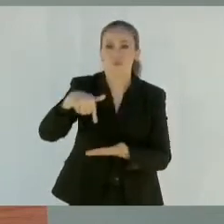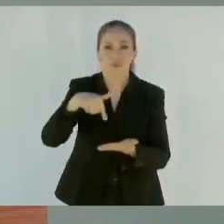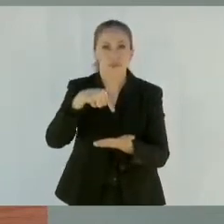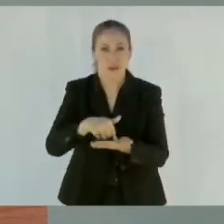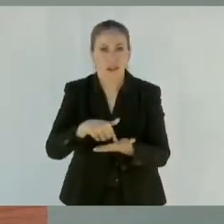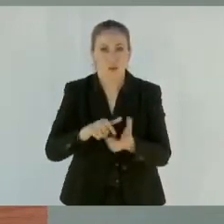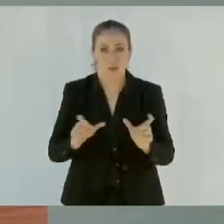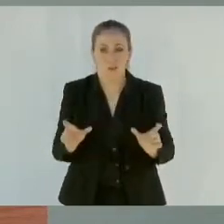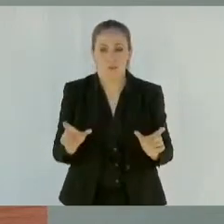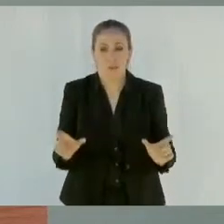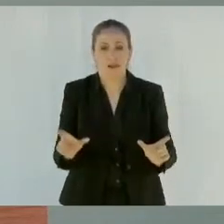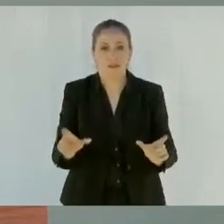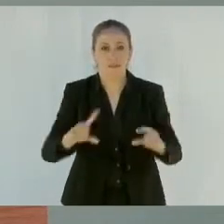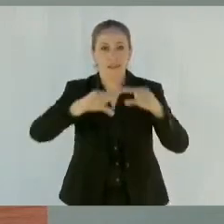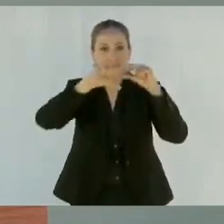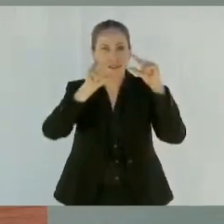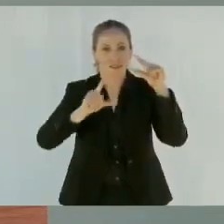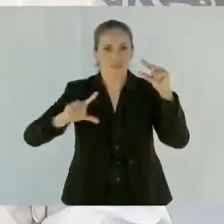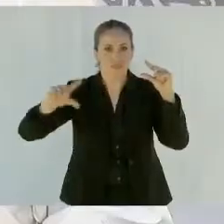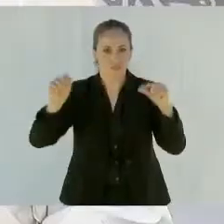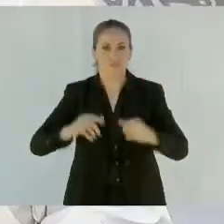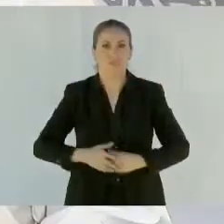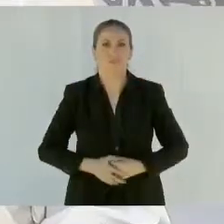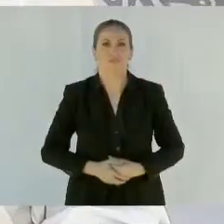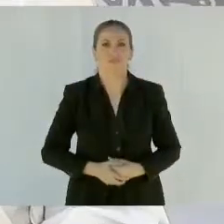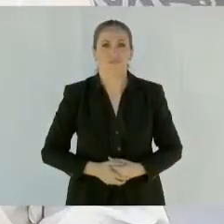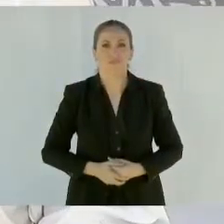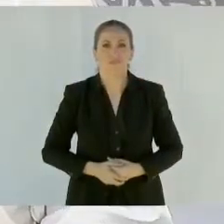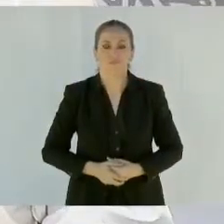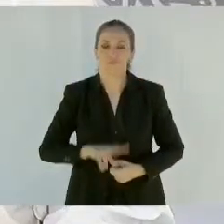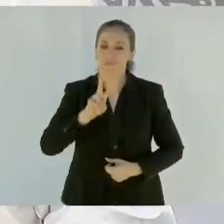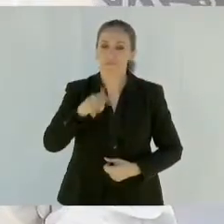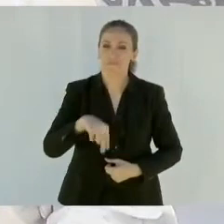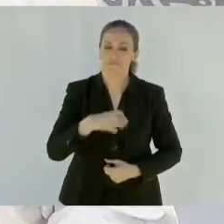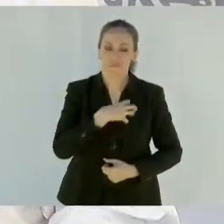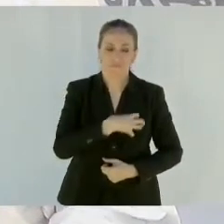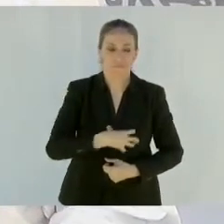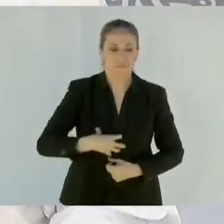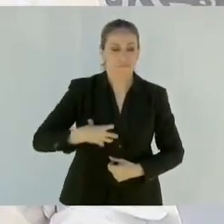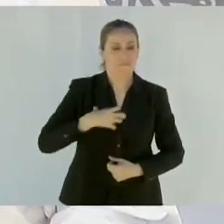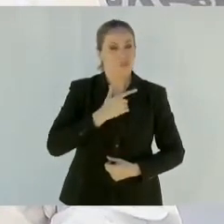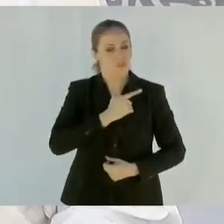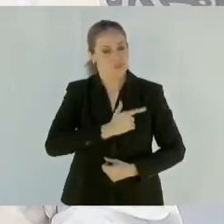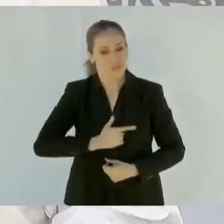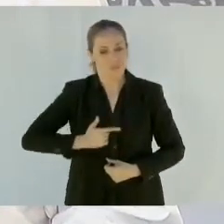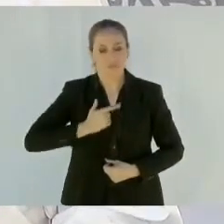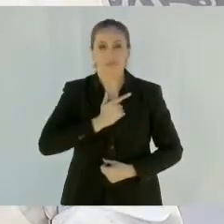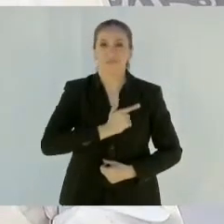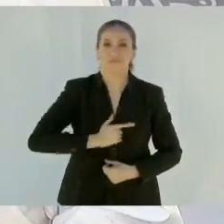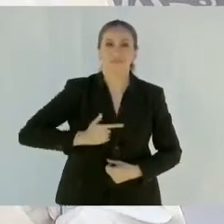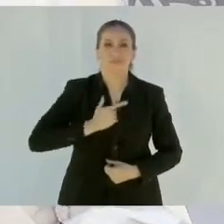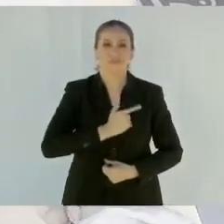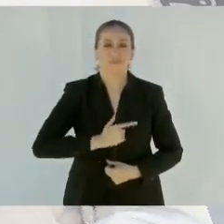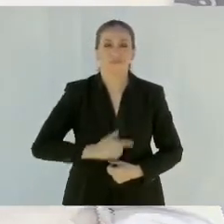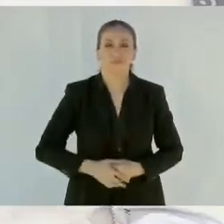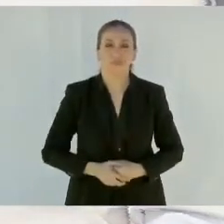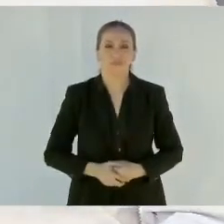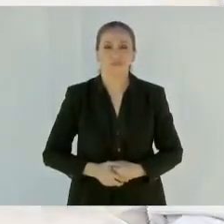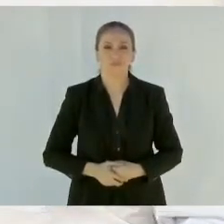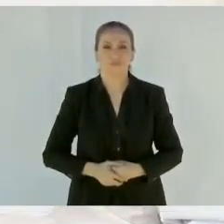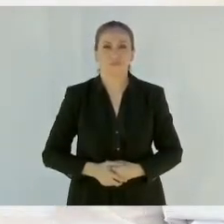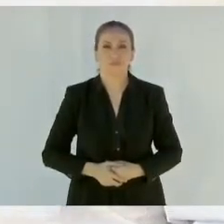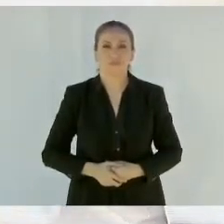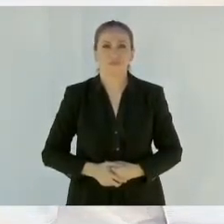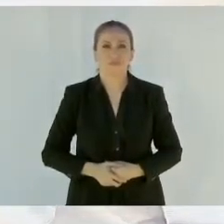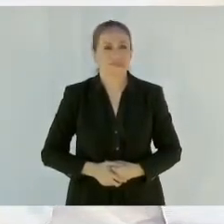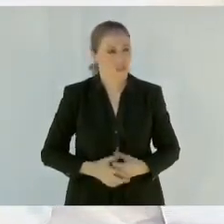y lo hacemos con mucho gusto en compañía de